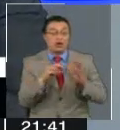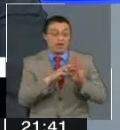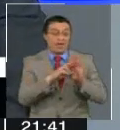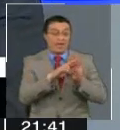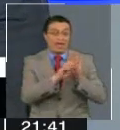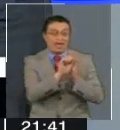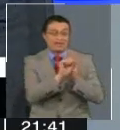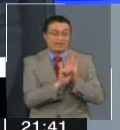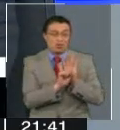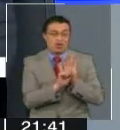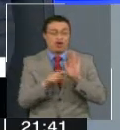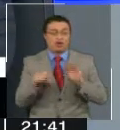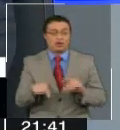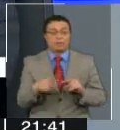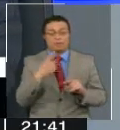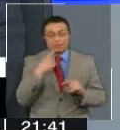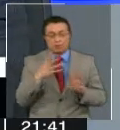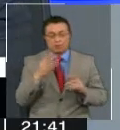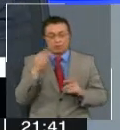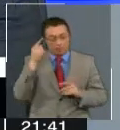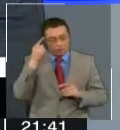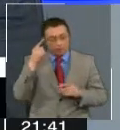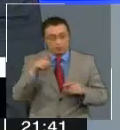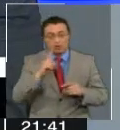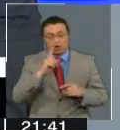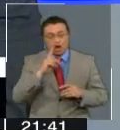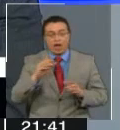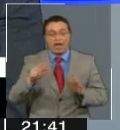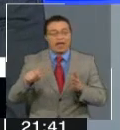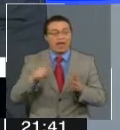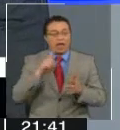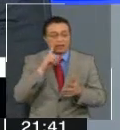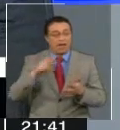Tengo entendido que la resolución esa no está firmada